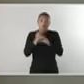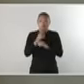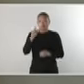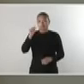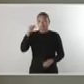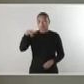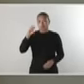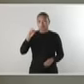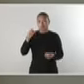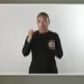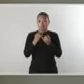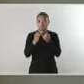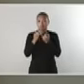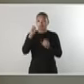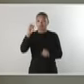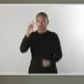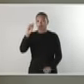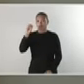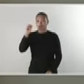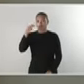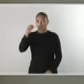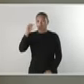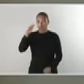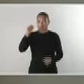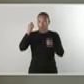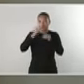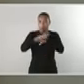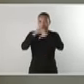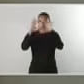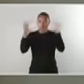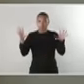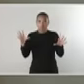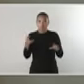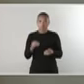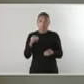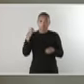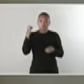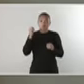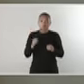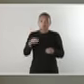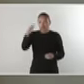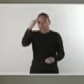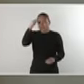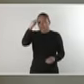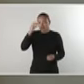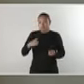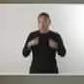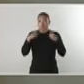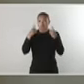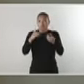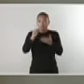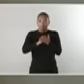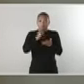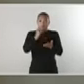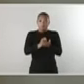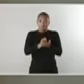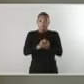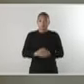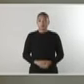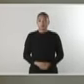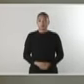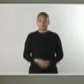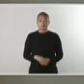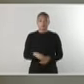bomba atómica en Hiroshima en Japón estos señores han dado a Tamaulipas